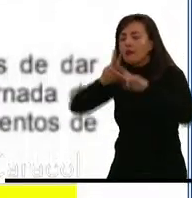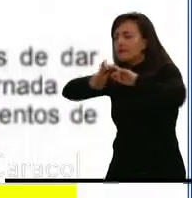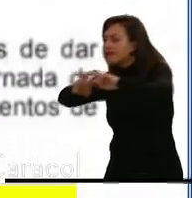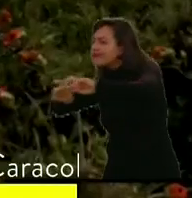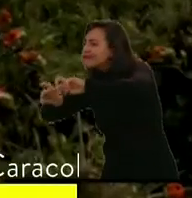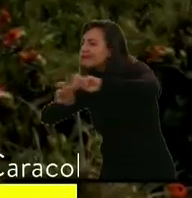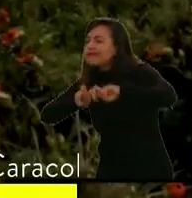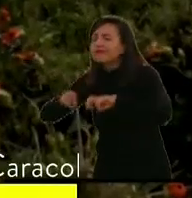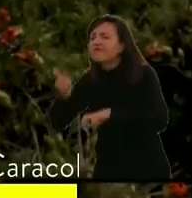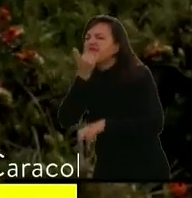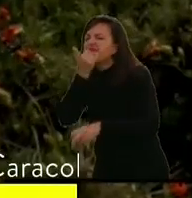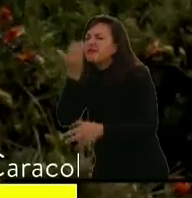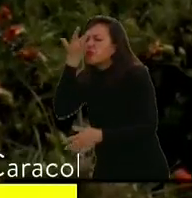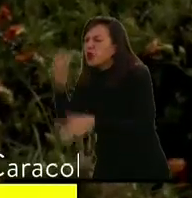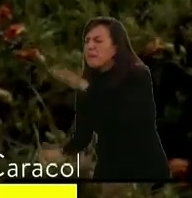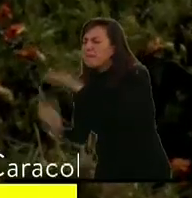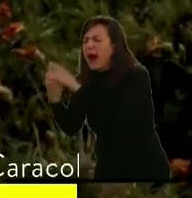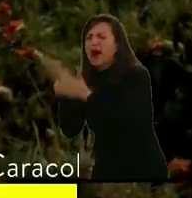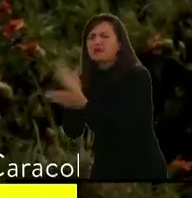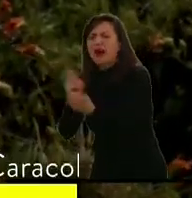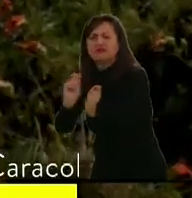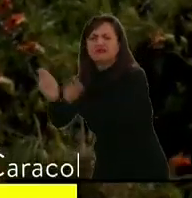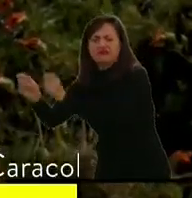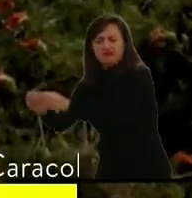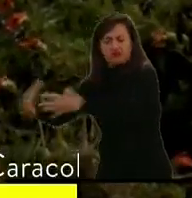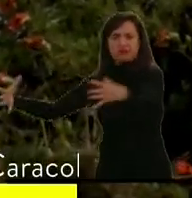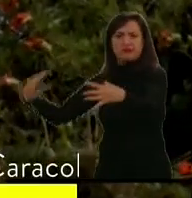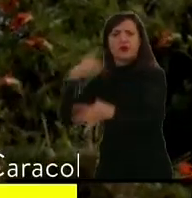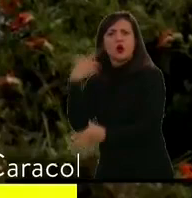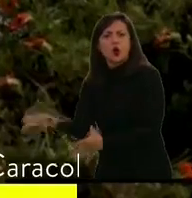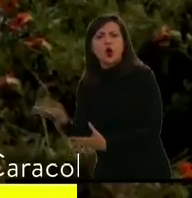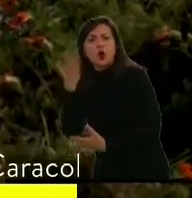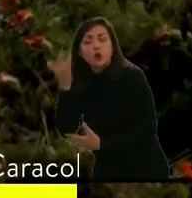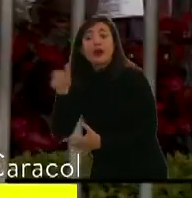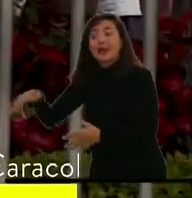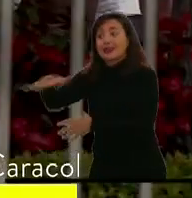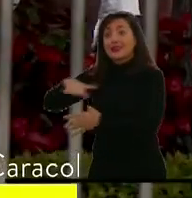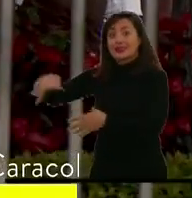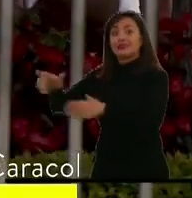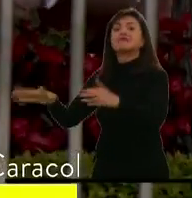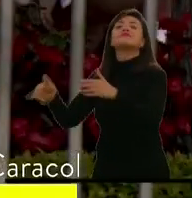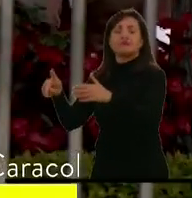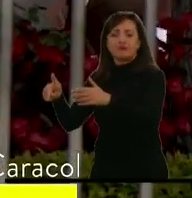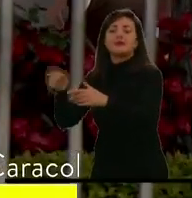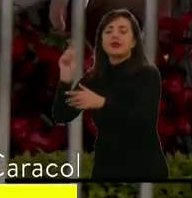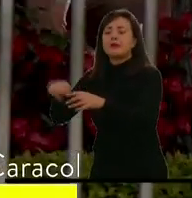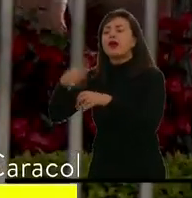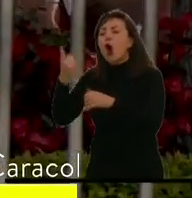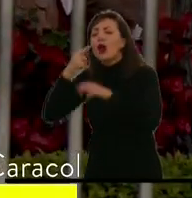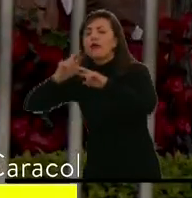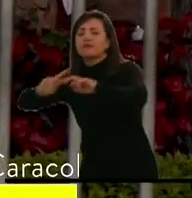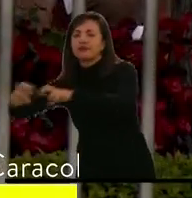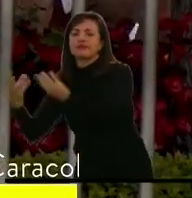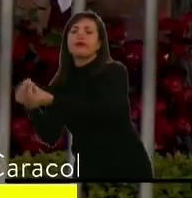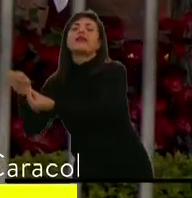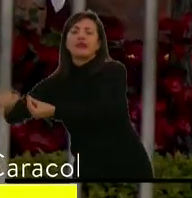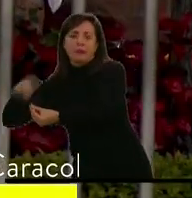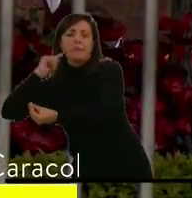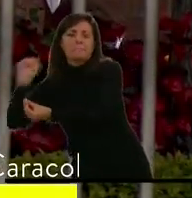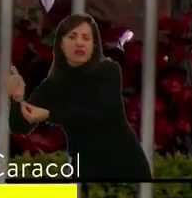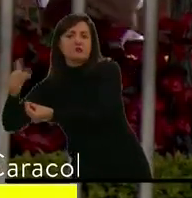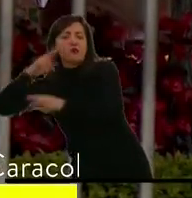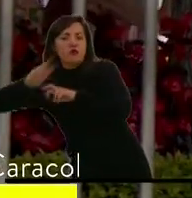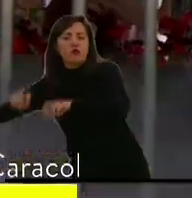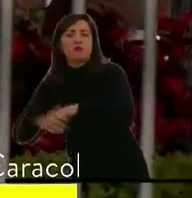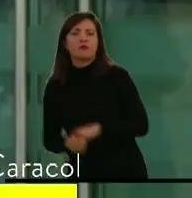para determinar cuáles fueron los motivos del contagio masivo. El centro asistencial anunció que también abrió una investigación. Hemos